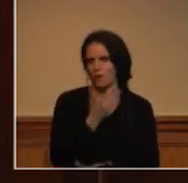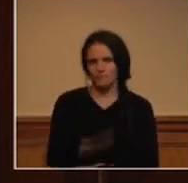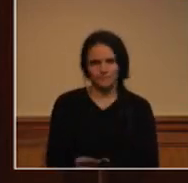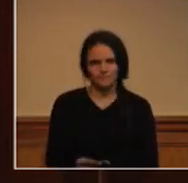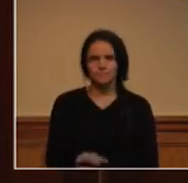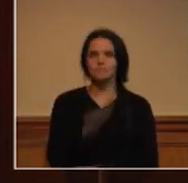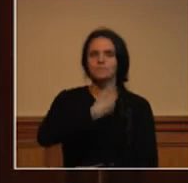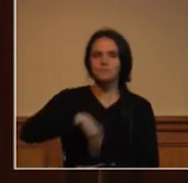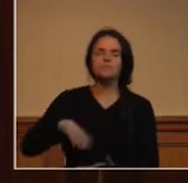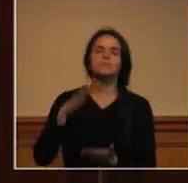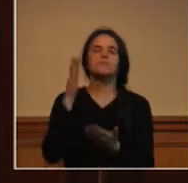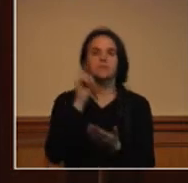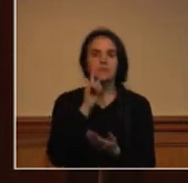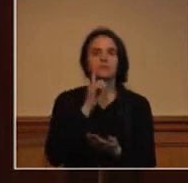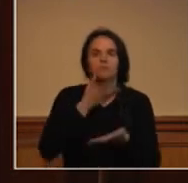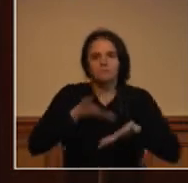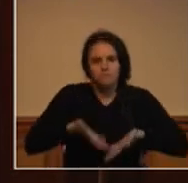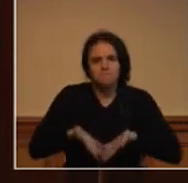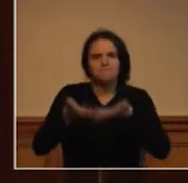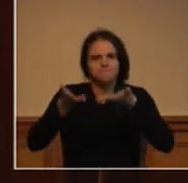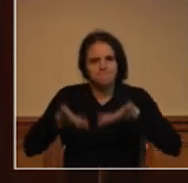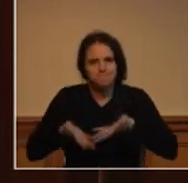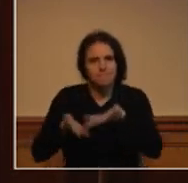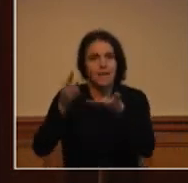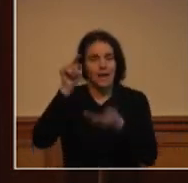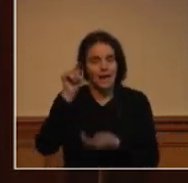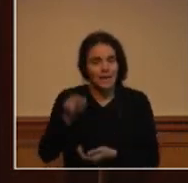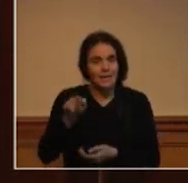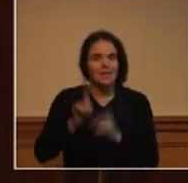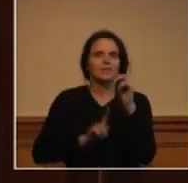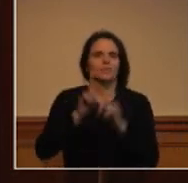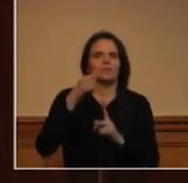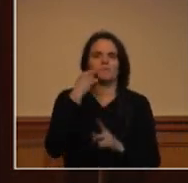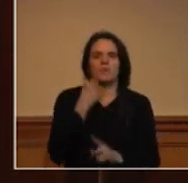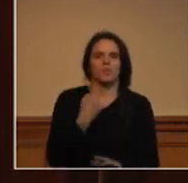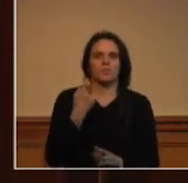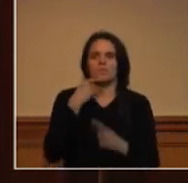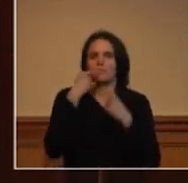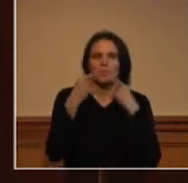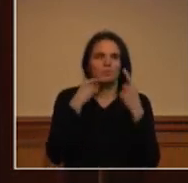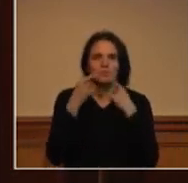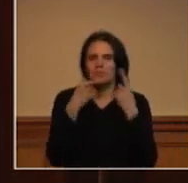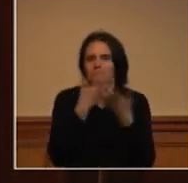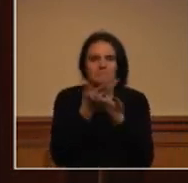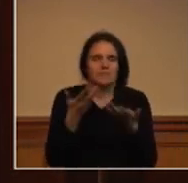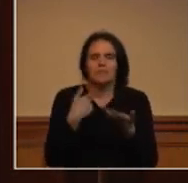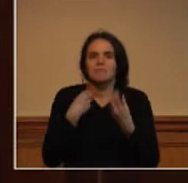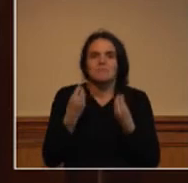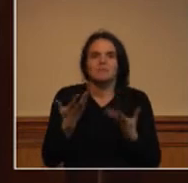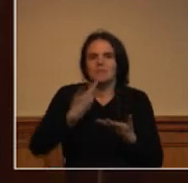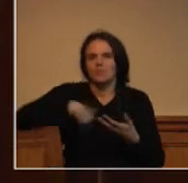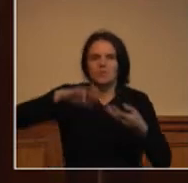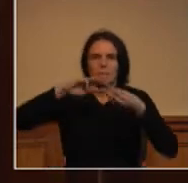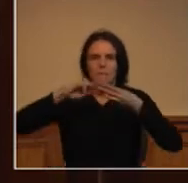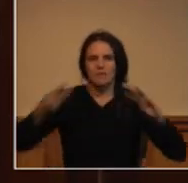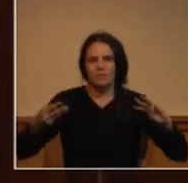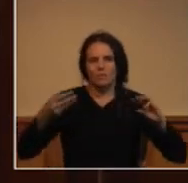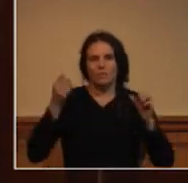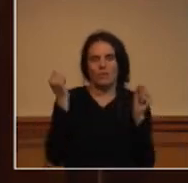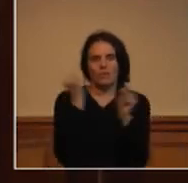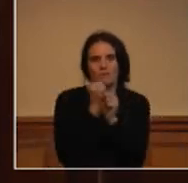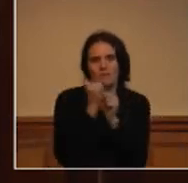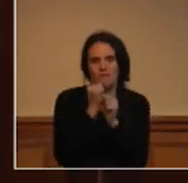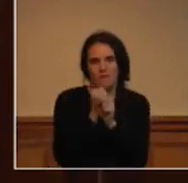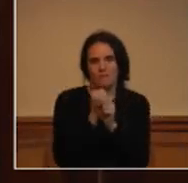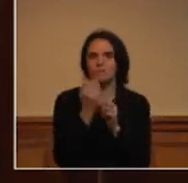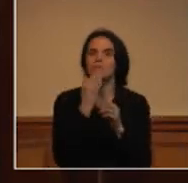dónde empujar. Y aquí nos surgen algunas preguntas, preguntas sobre qué está pasando con nuestros métodos, qué está pasando con